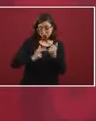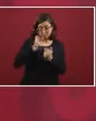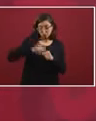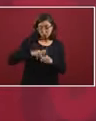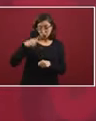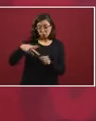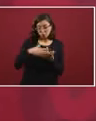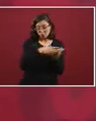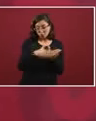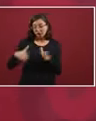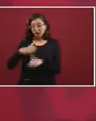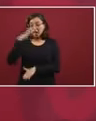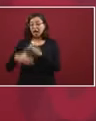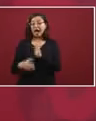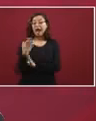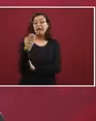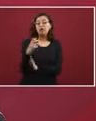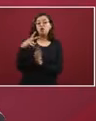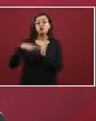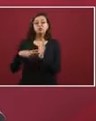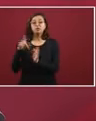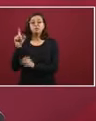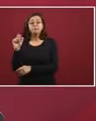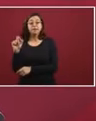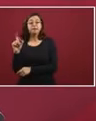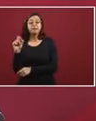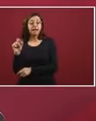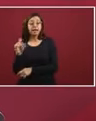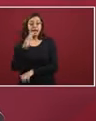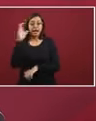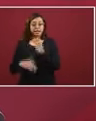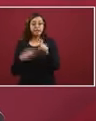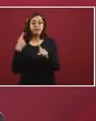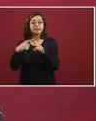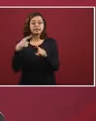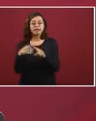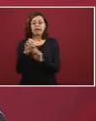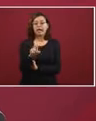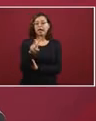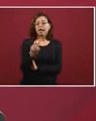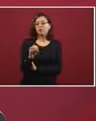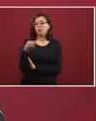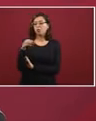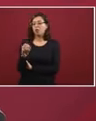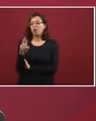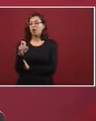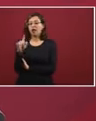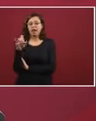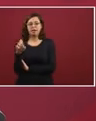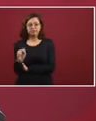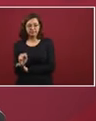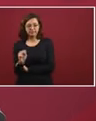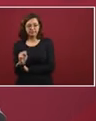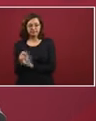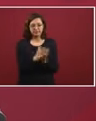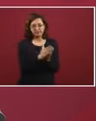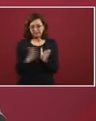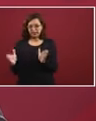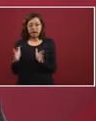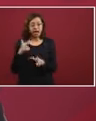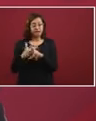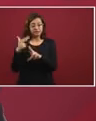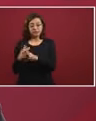su periodo en enero del 2020, es Evo Morales. Él presentó una renuncia para evitar una guerra civil,